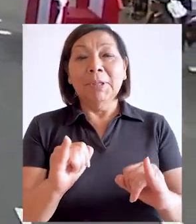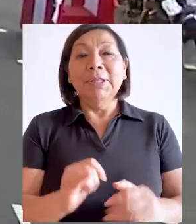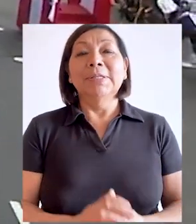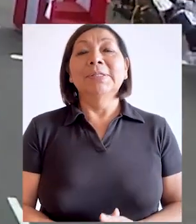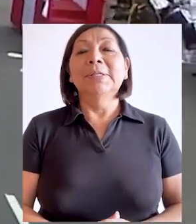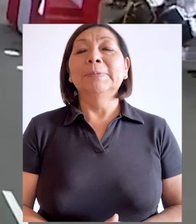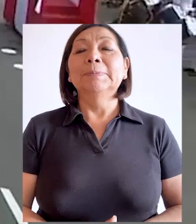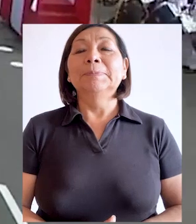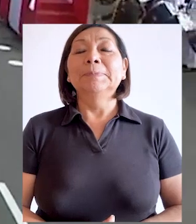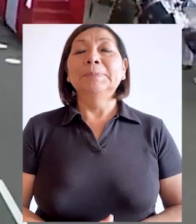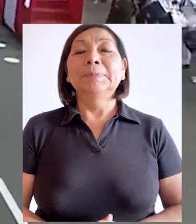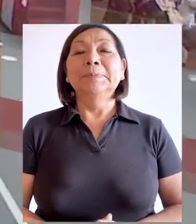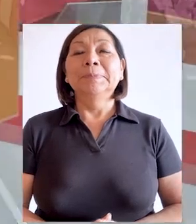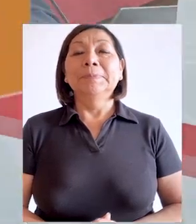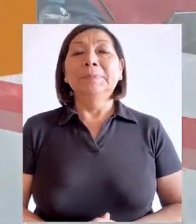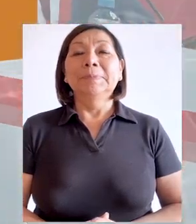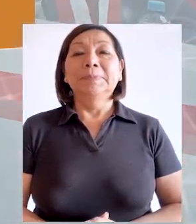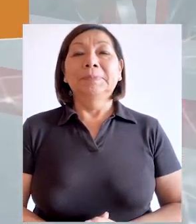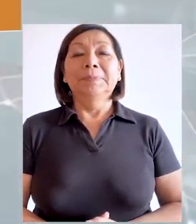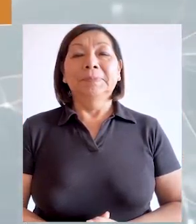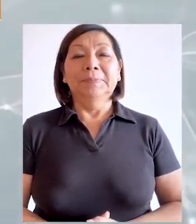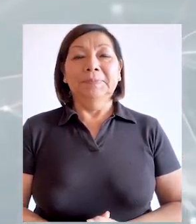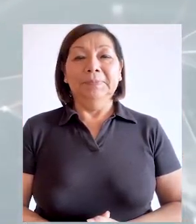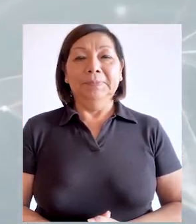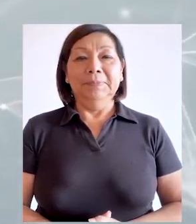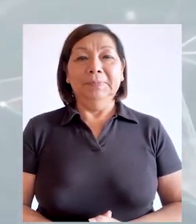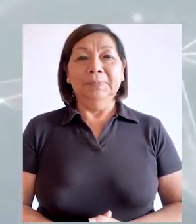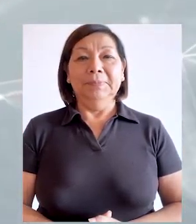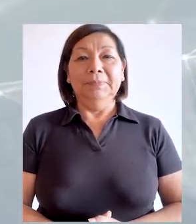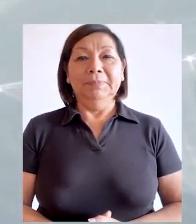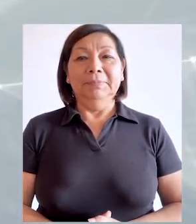de la Independencia Nacional del Perú.